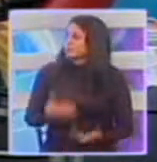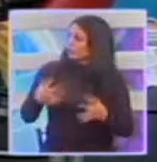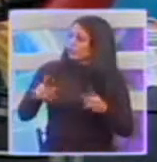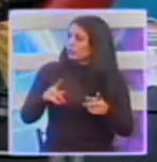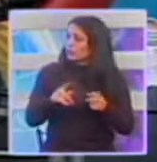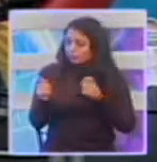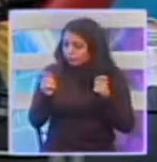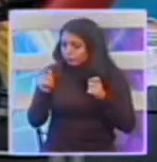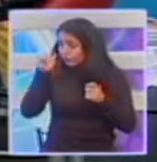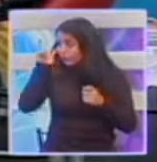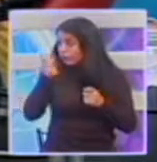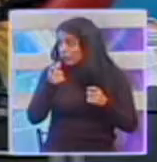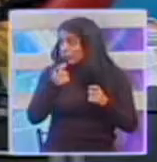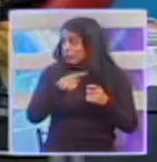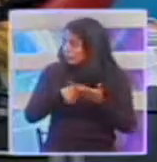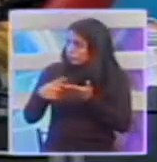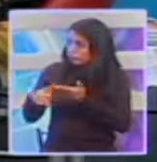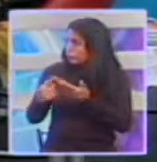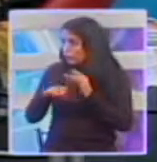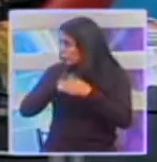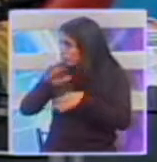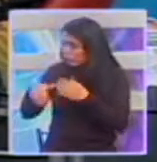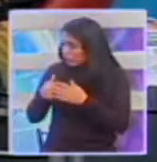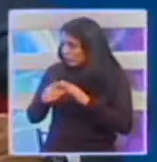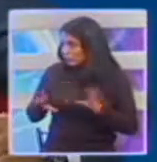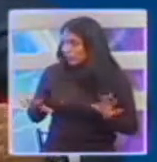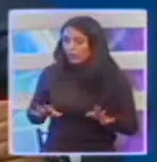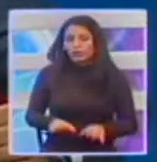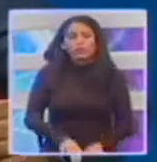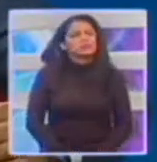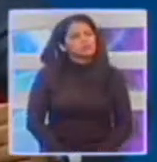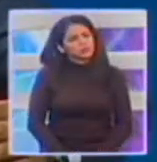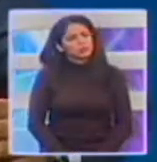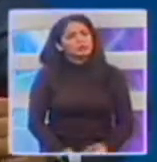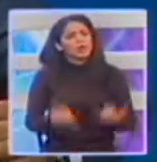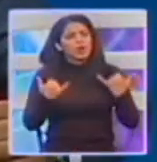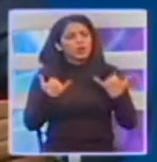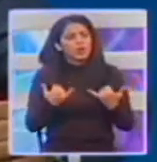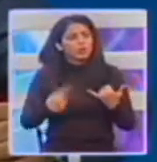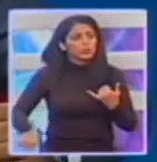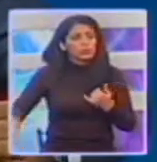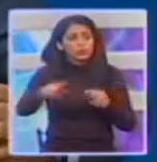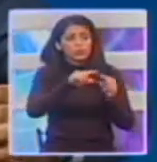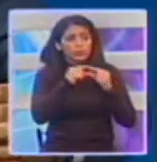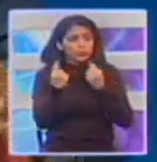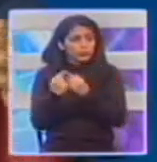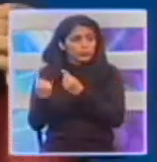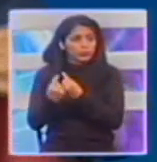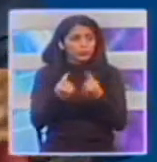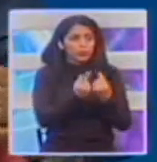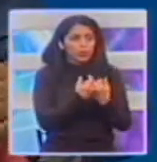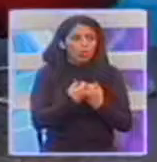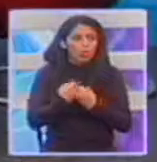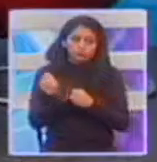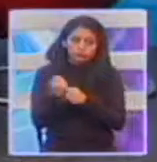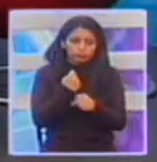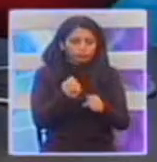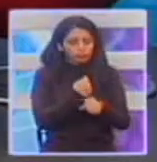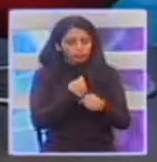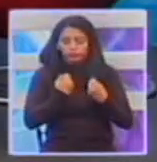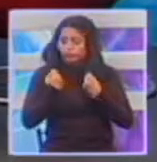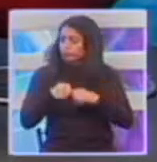últimos días entonces al santo de las de cargo como la descargó la nuestros equipos están trabajando javier nosotros garantizamos al pueblo